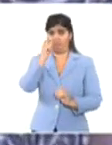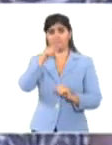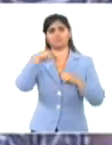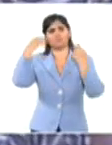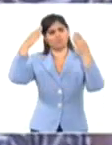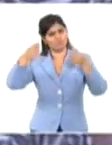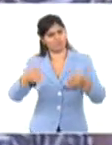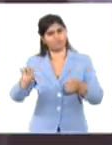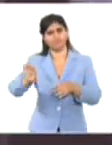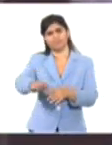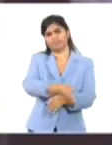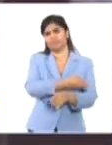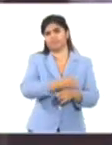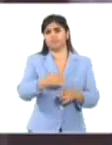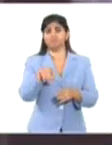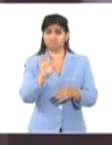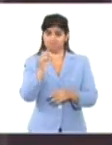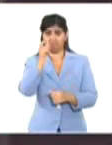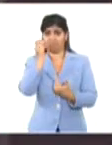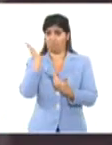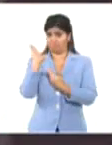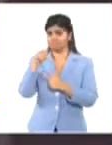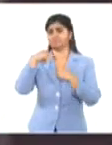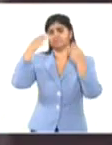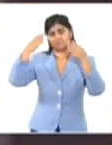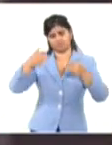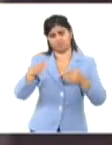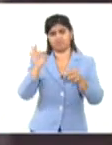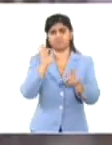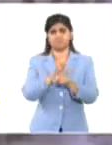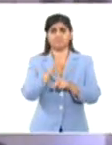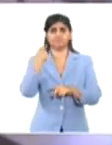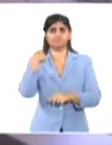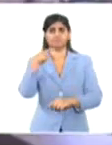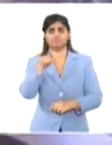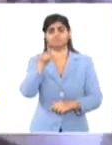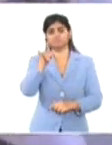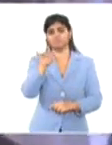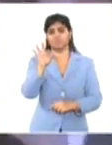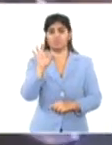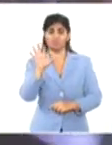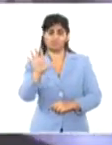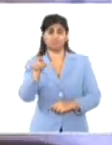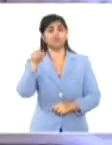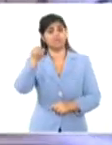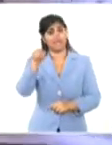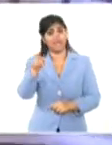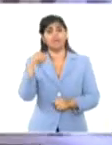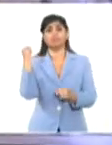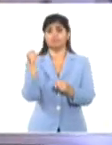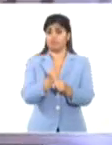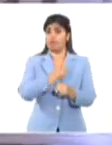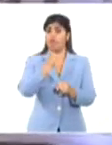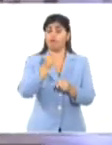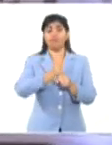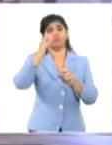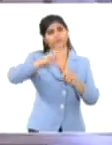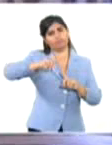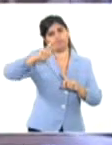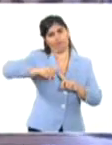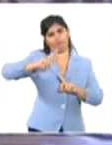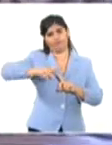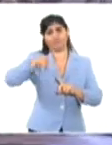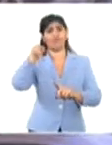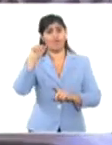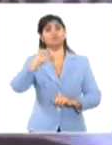Amaneceres Son Aquí Apacibles y El Visco. A partir de 1985 realiza la mayor parte de su trabajo en la televisión, medio en el que